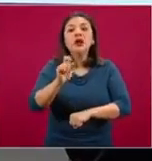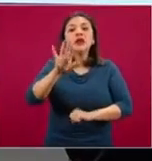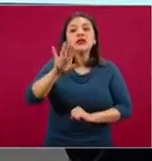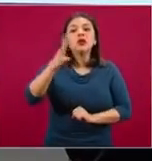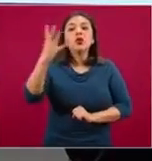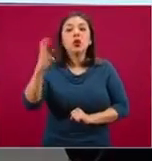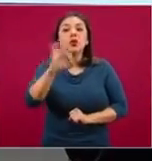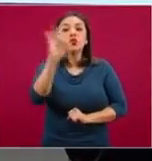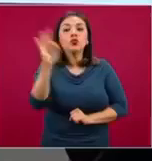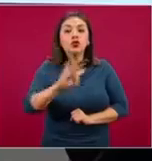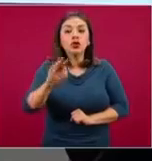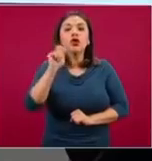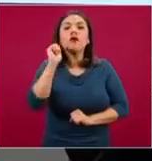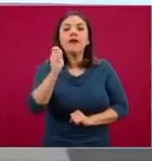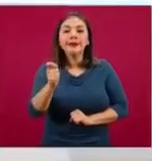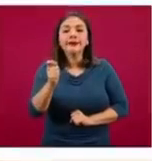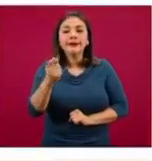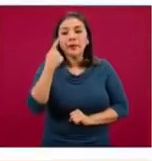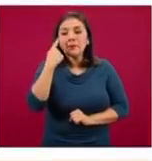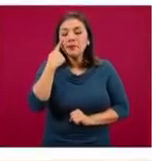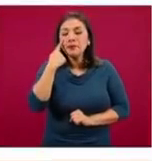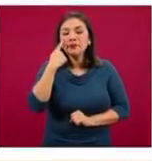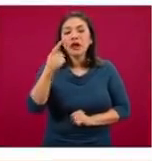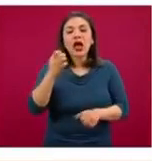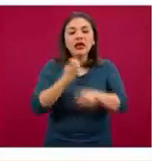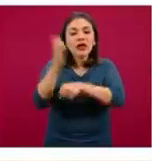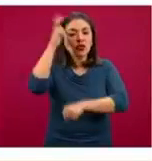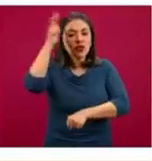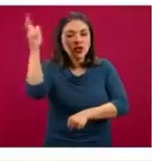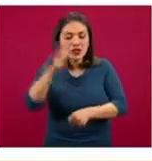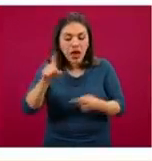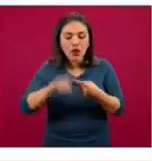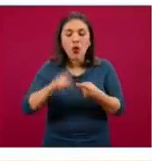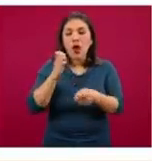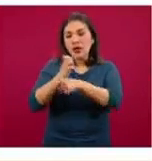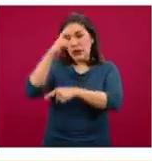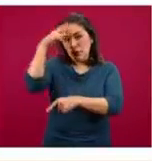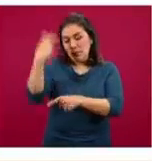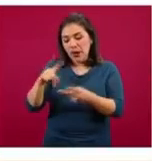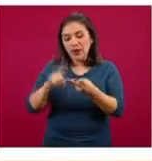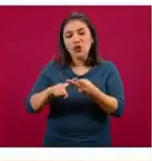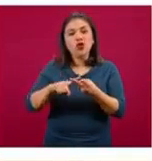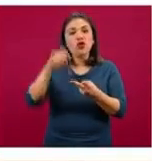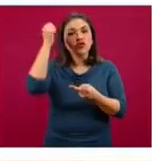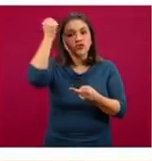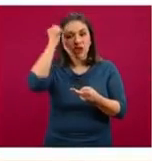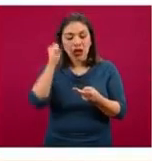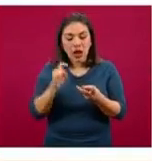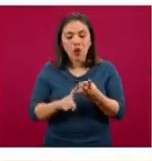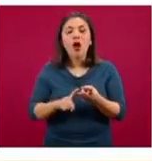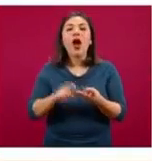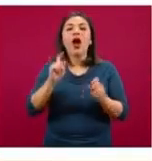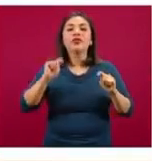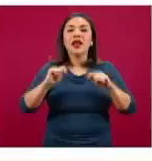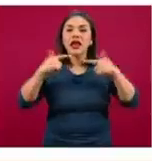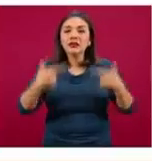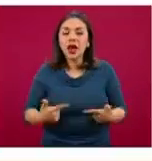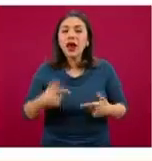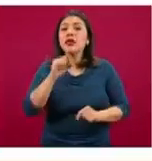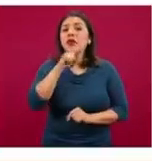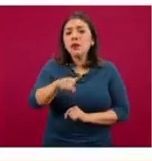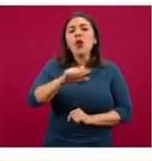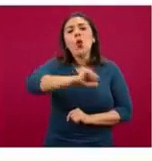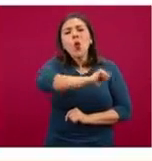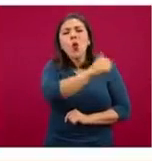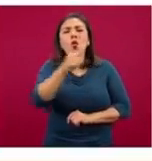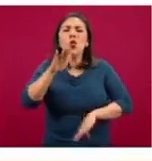54%. Entre ellas tenemos a Hidalgo, al Estado de México, a Sinaloa, a Tlaxcala, pero también vemos algunas